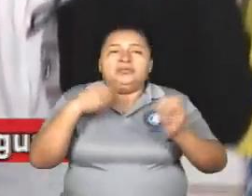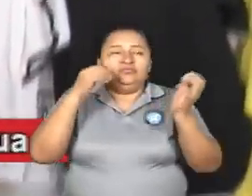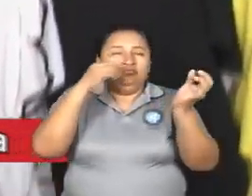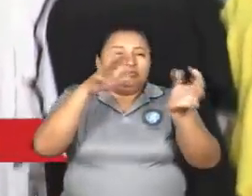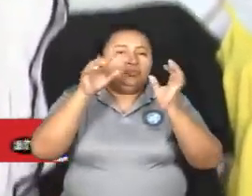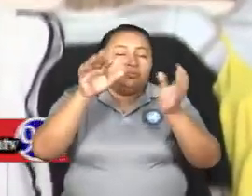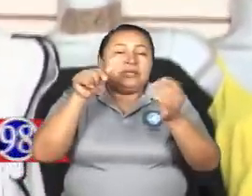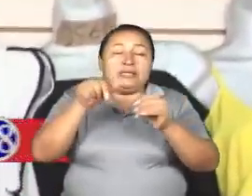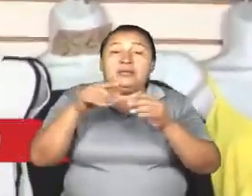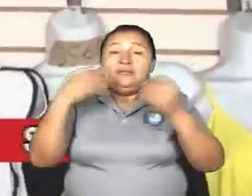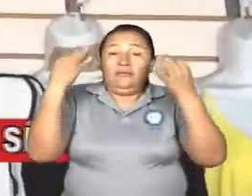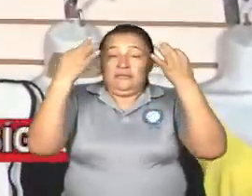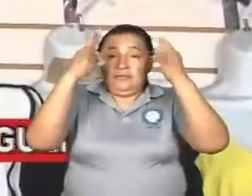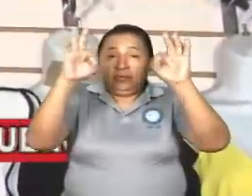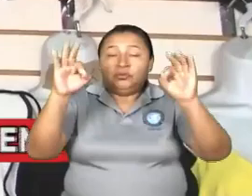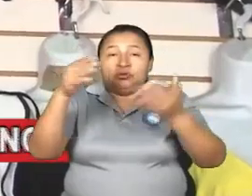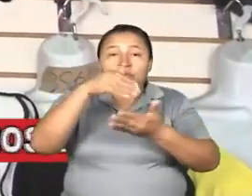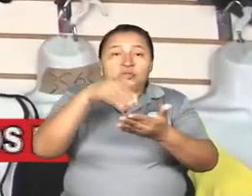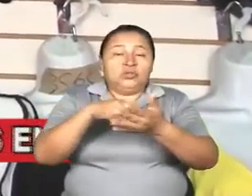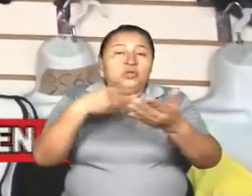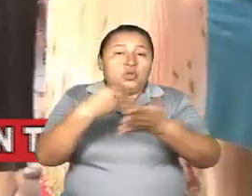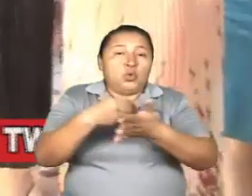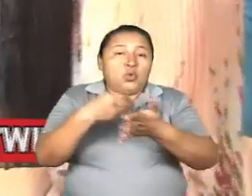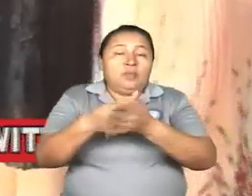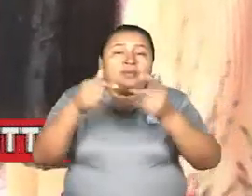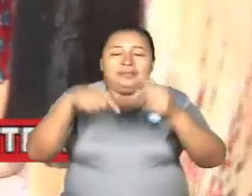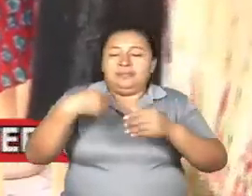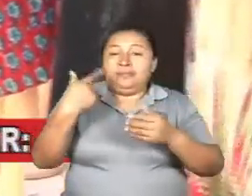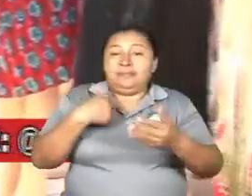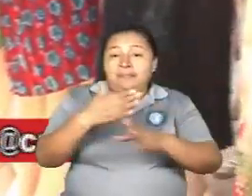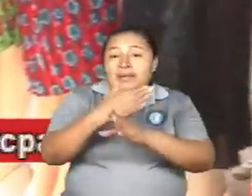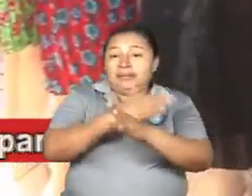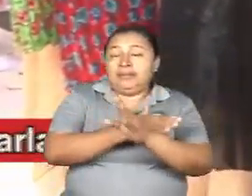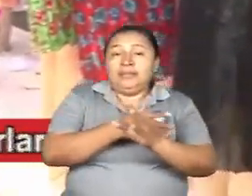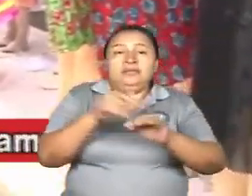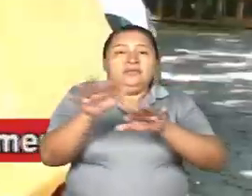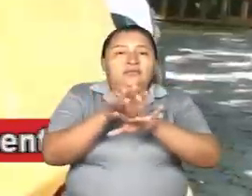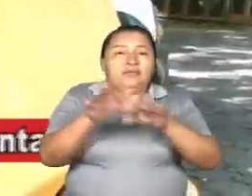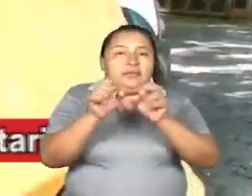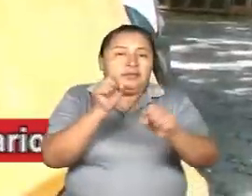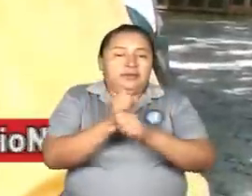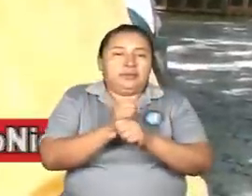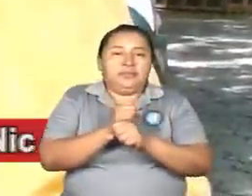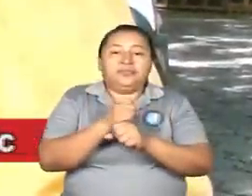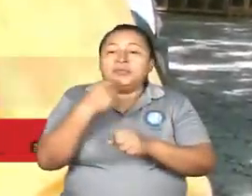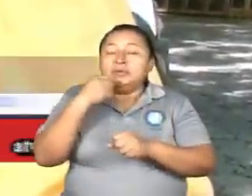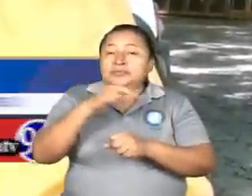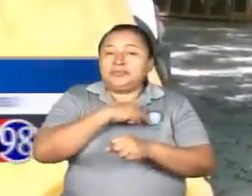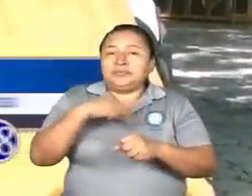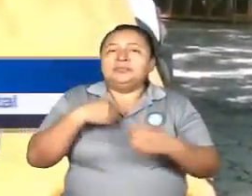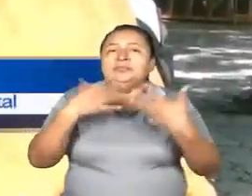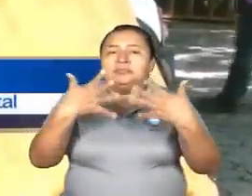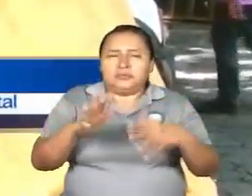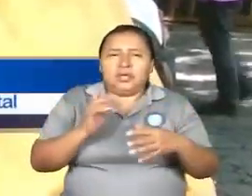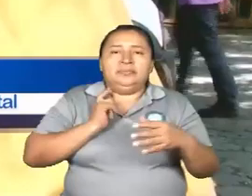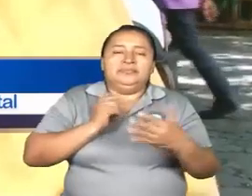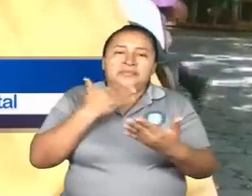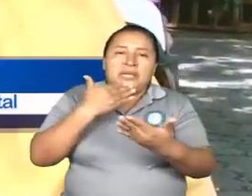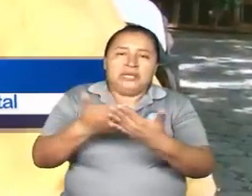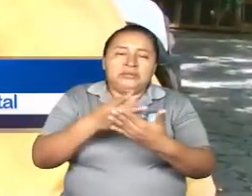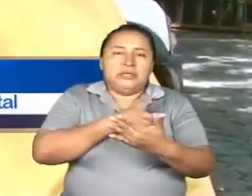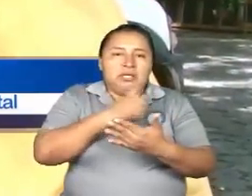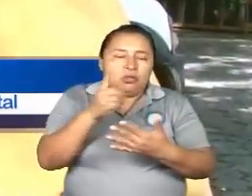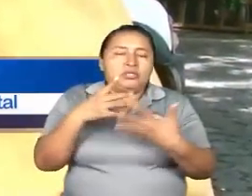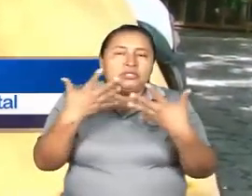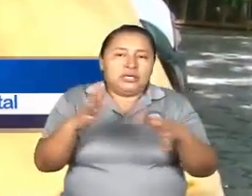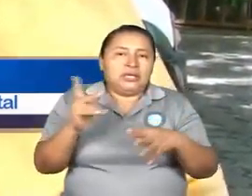este populoso centro de compras previo a la temporada de fin de año. Pues nosotros sí estamos preparados, gracias a Dios ya tenemos